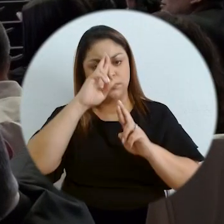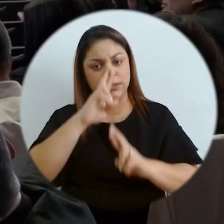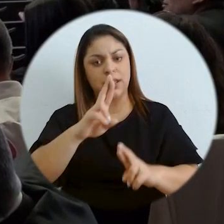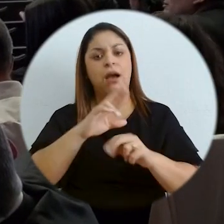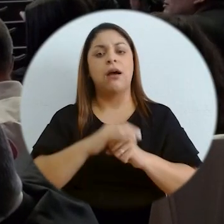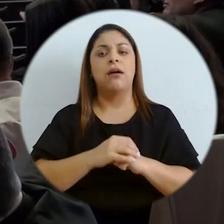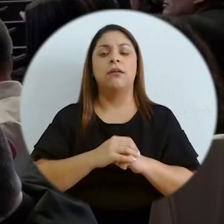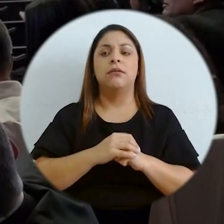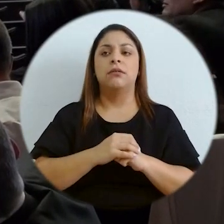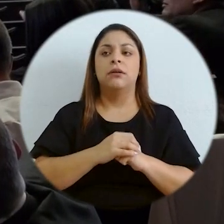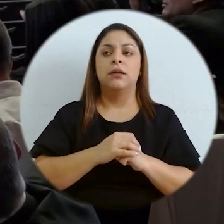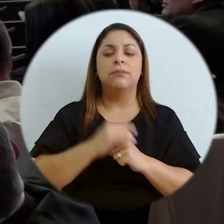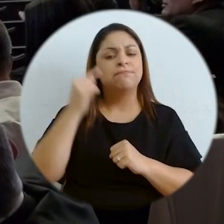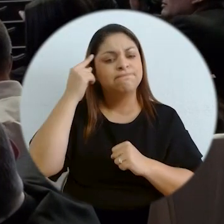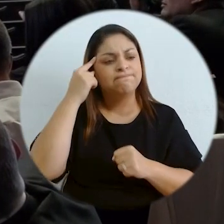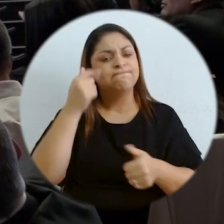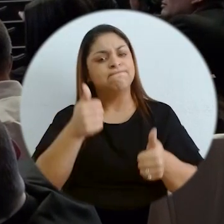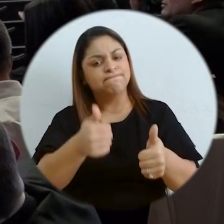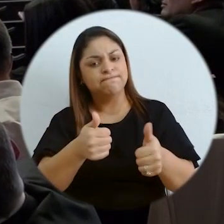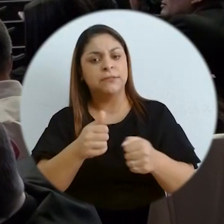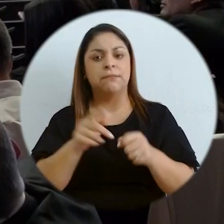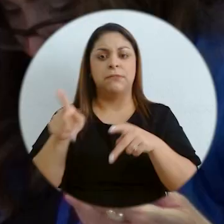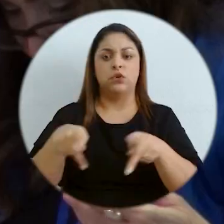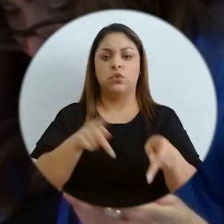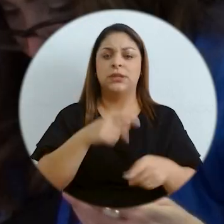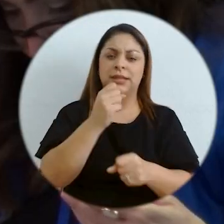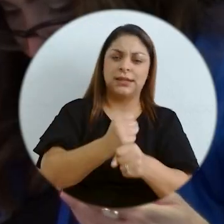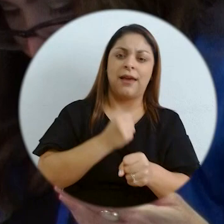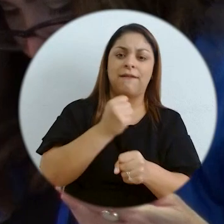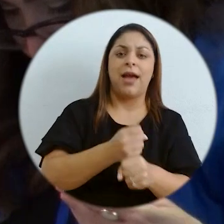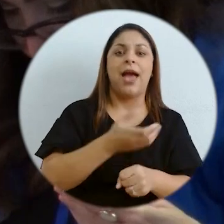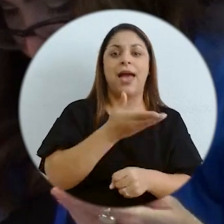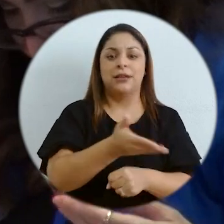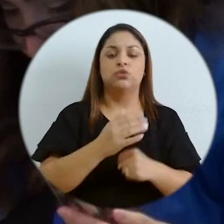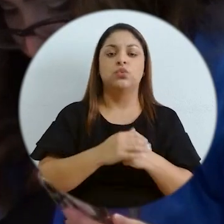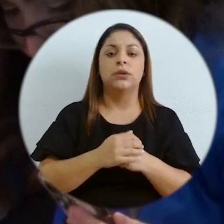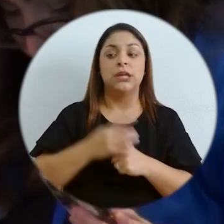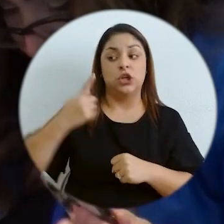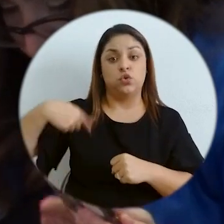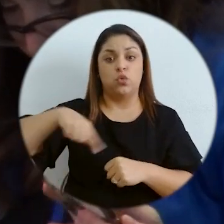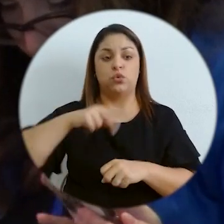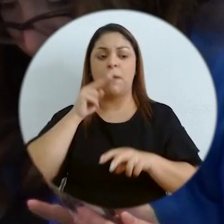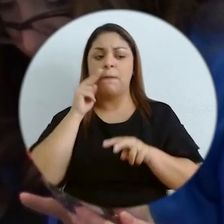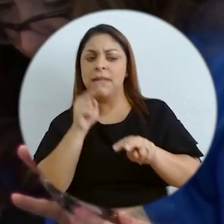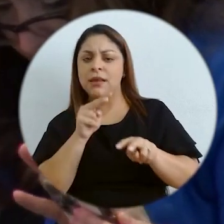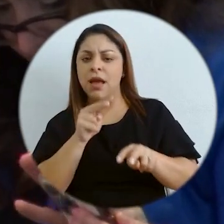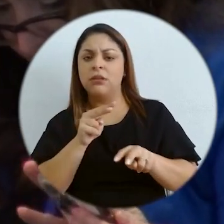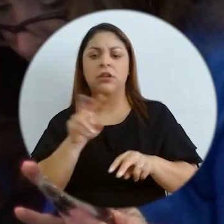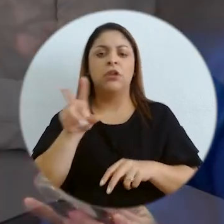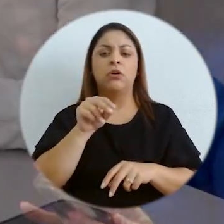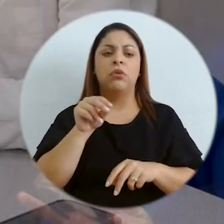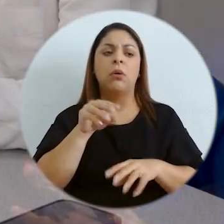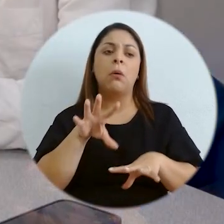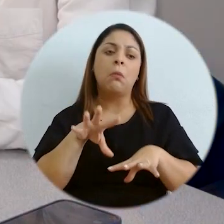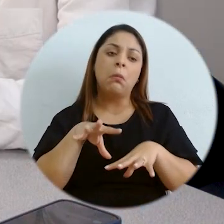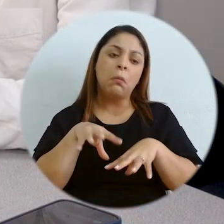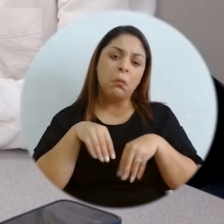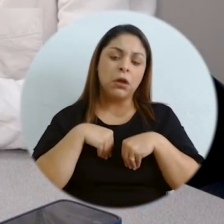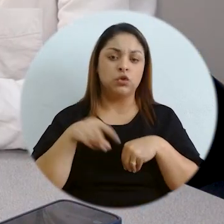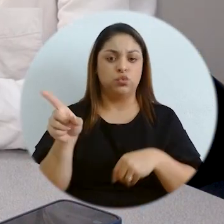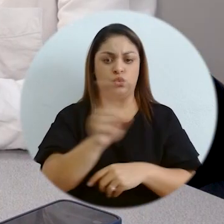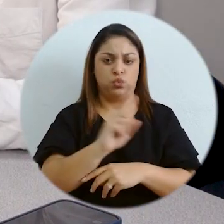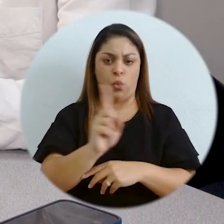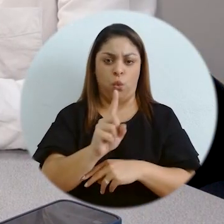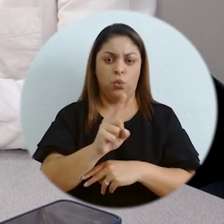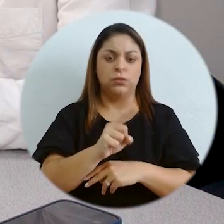mi consideración por la gente que hace esto y, como siempre, que estemos vigilantes y que no nos durmamos